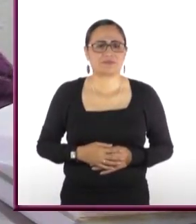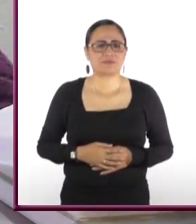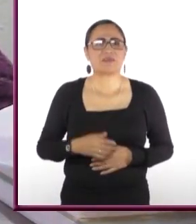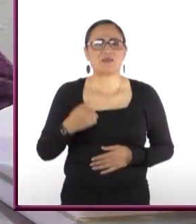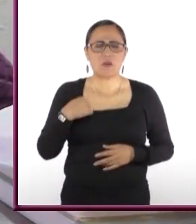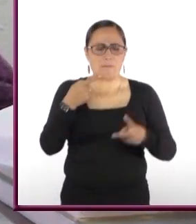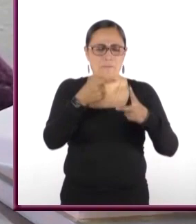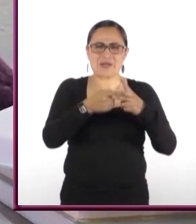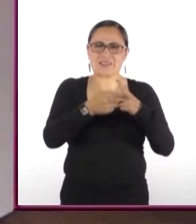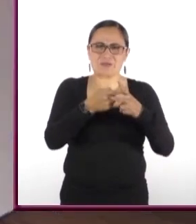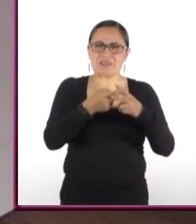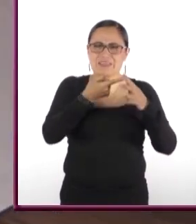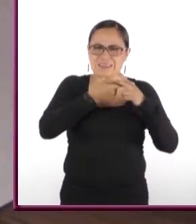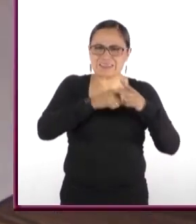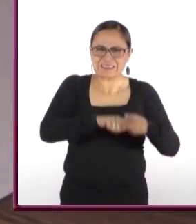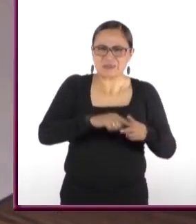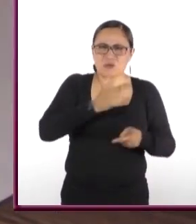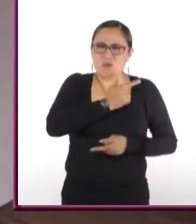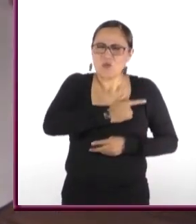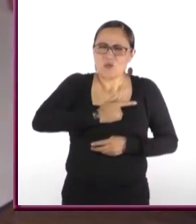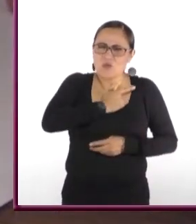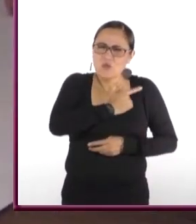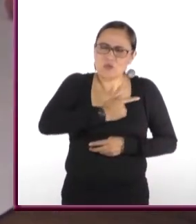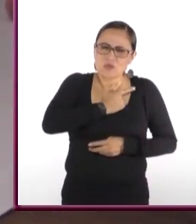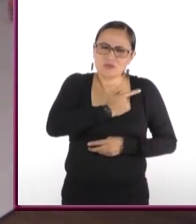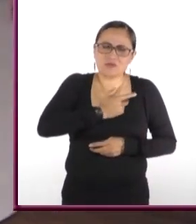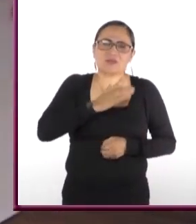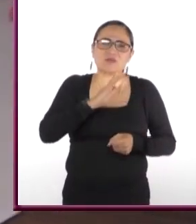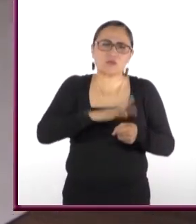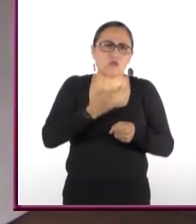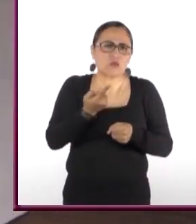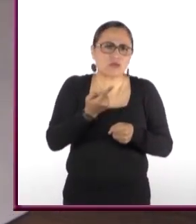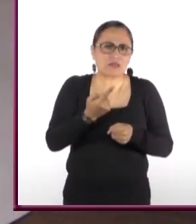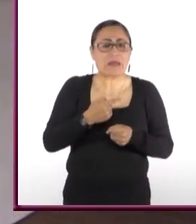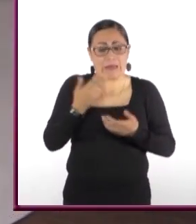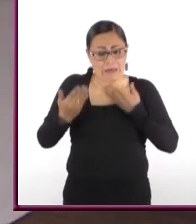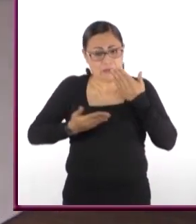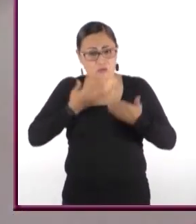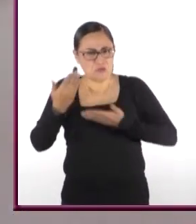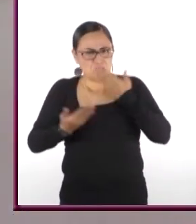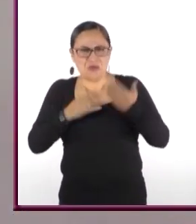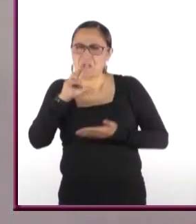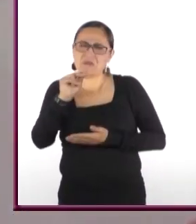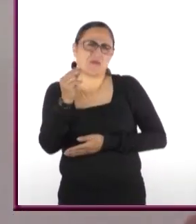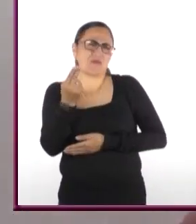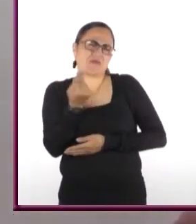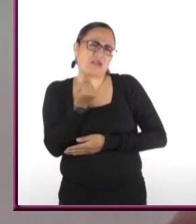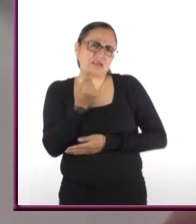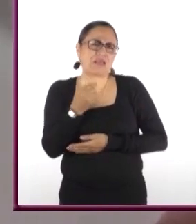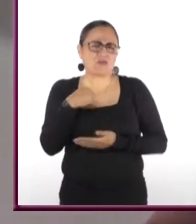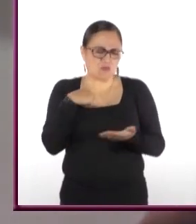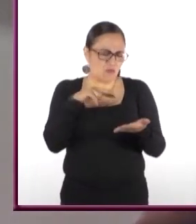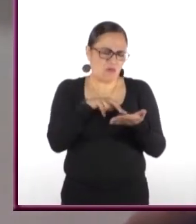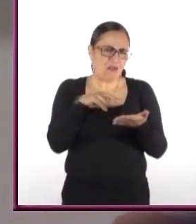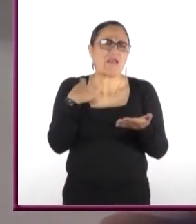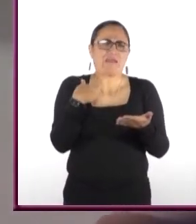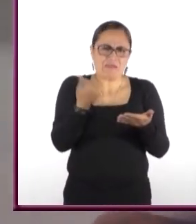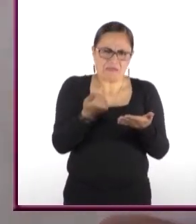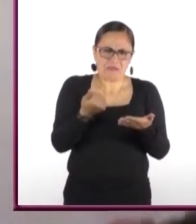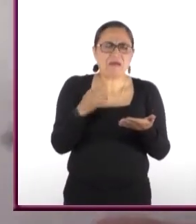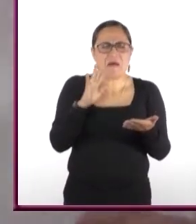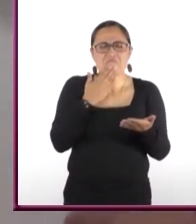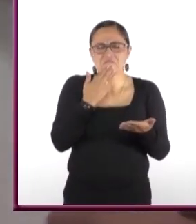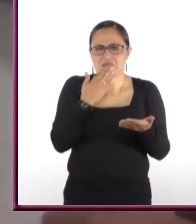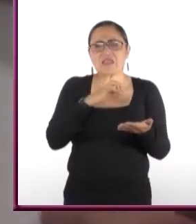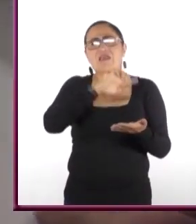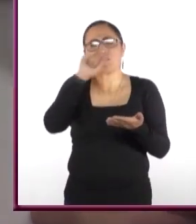Pues por lo que me gustaron las matemáticas siempre, es porque no era necesario estudiar. Cuando uno lo entiende, pues ya lo entiende y el examen